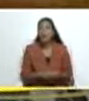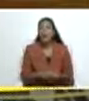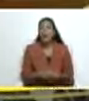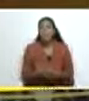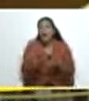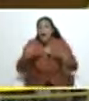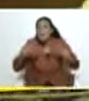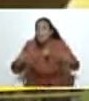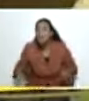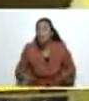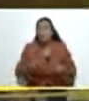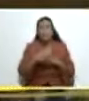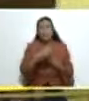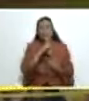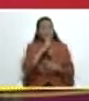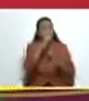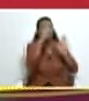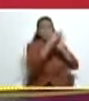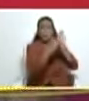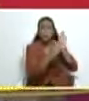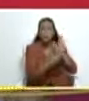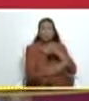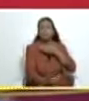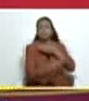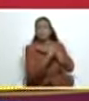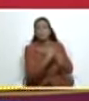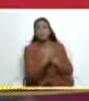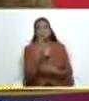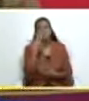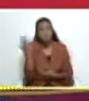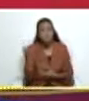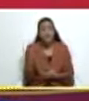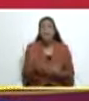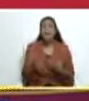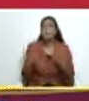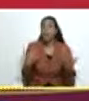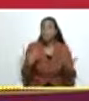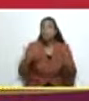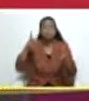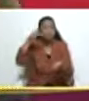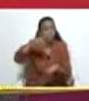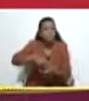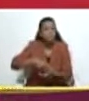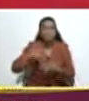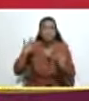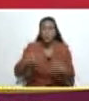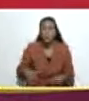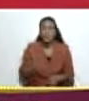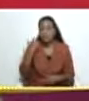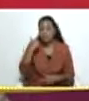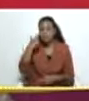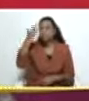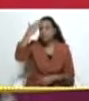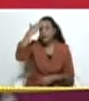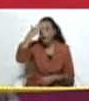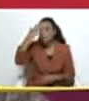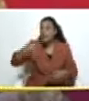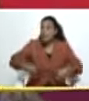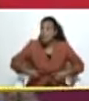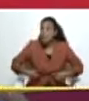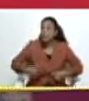medidas coercitivas unilaterales que afectó al pueblo trabajador, y aquí está de pie reconociendo el esfuerzo del